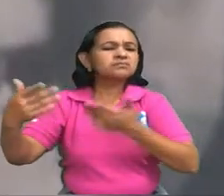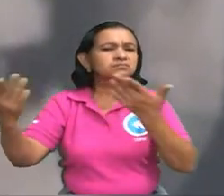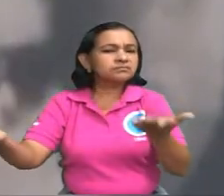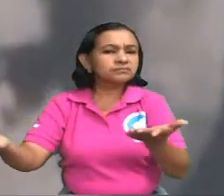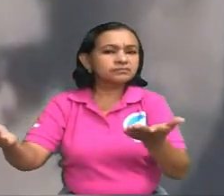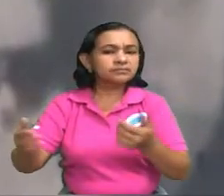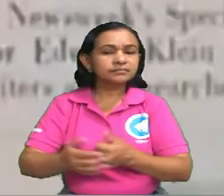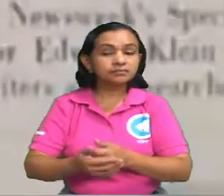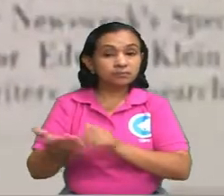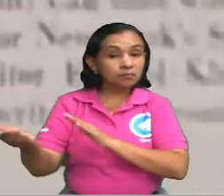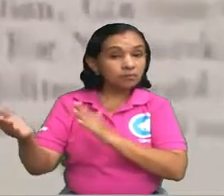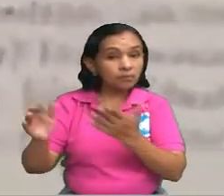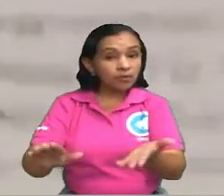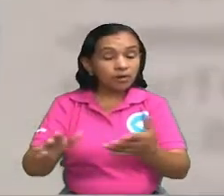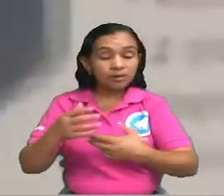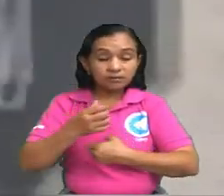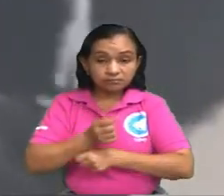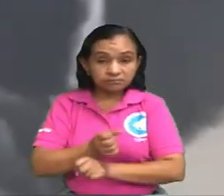¿Morirse de hambre?